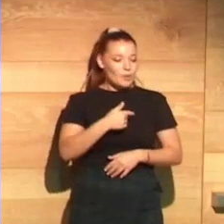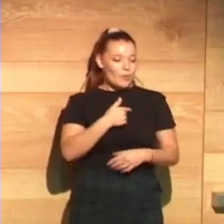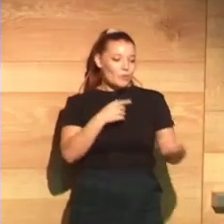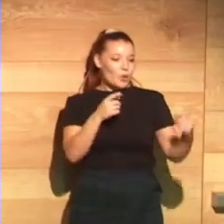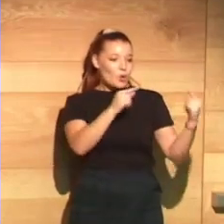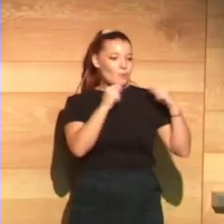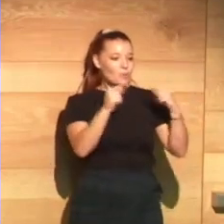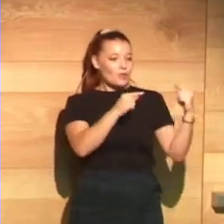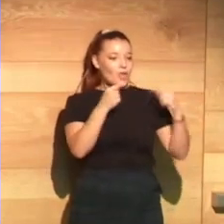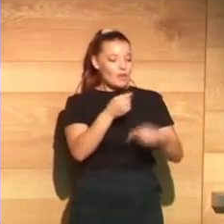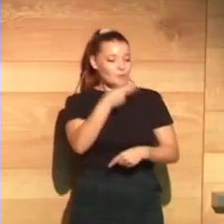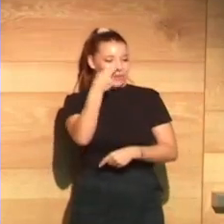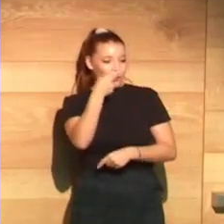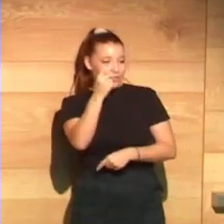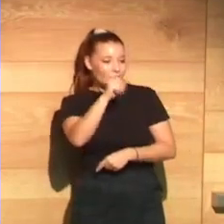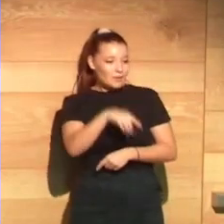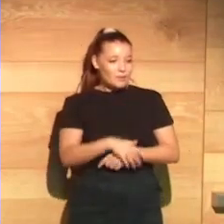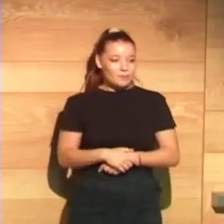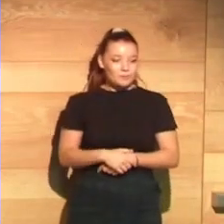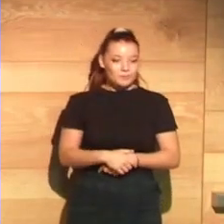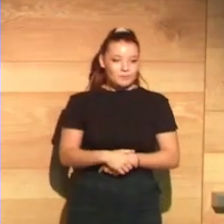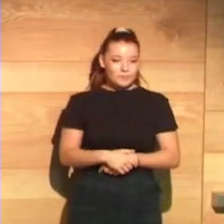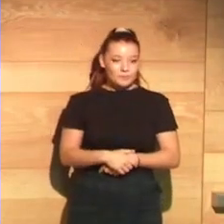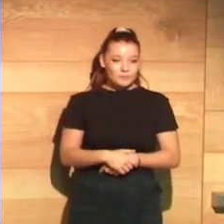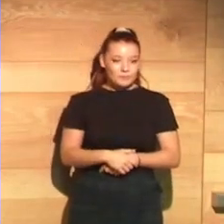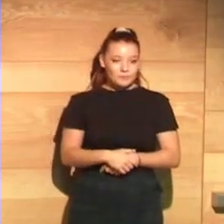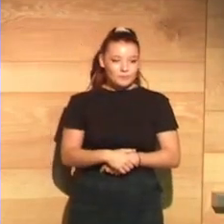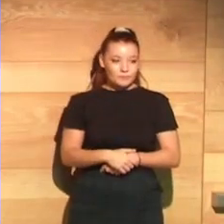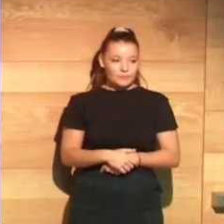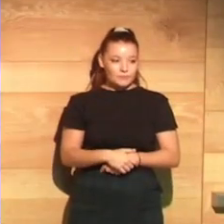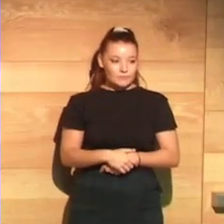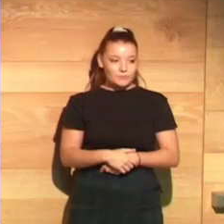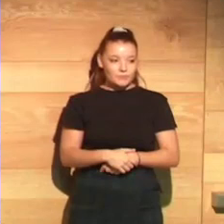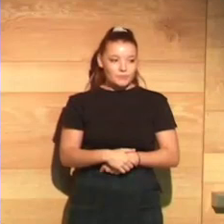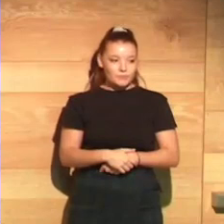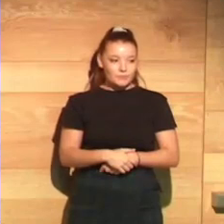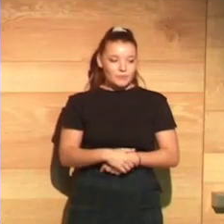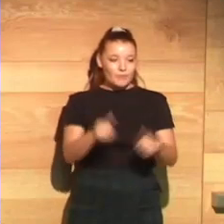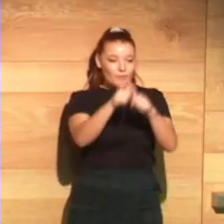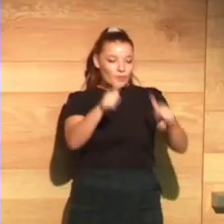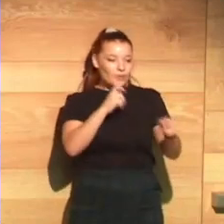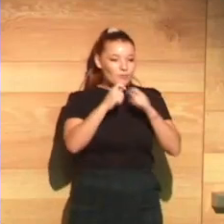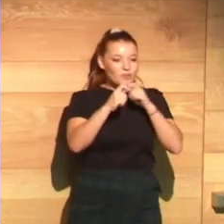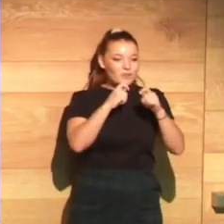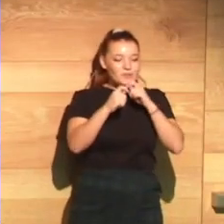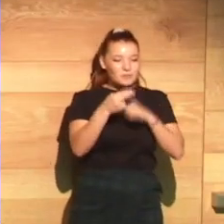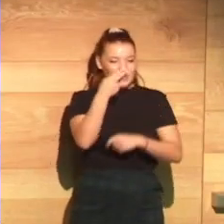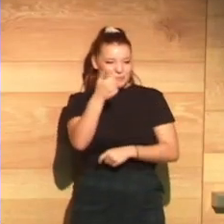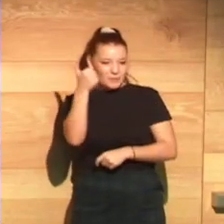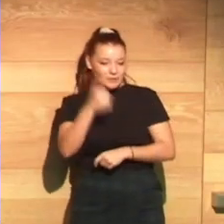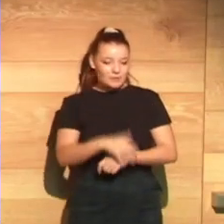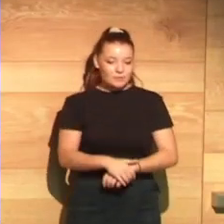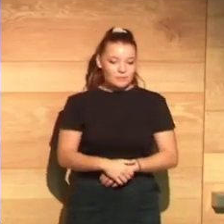interesante desde luego la conversación, que creo que es más interesante una conversación también a dos que solamente en formato de entrevista.